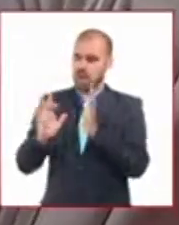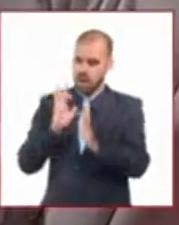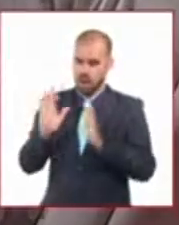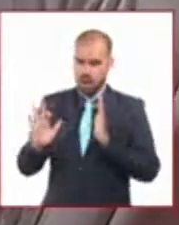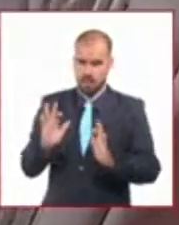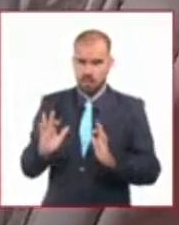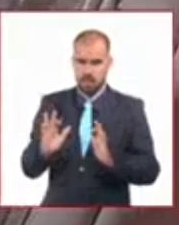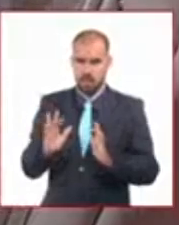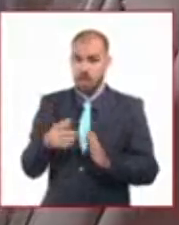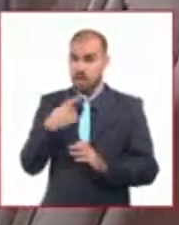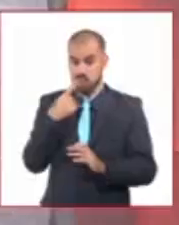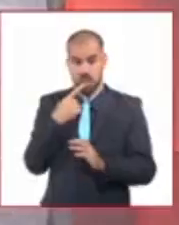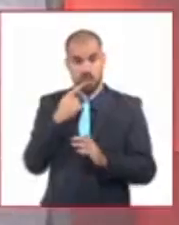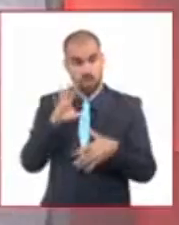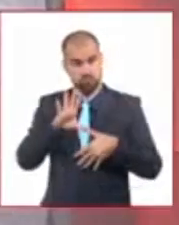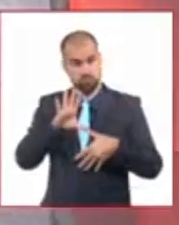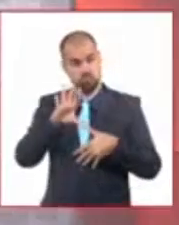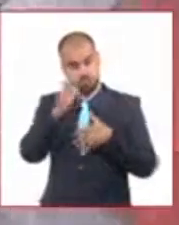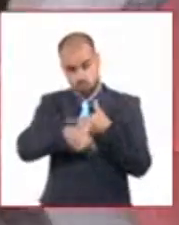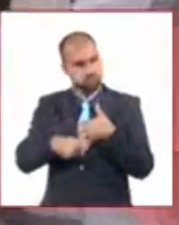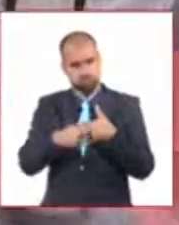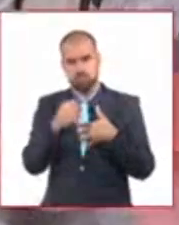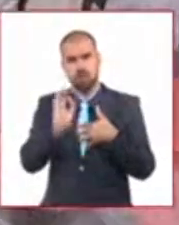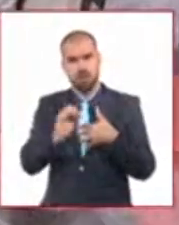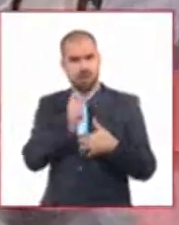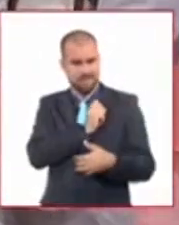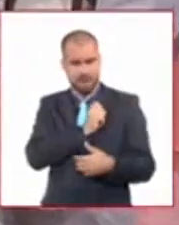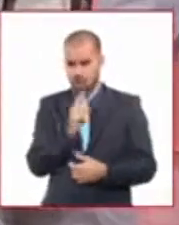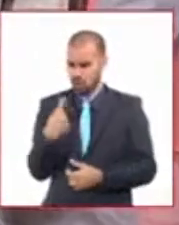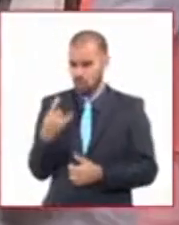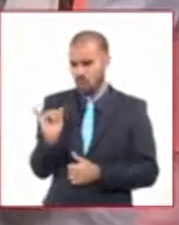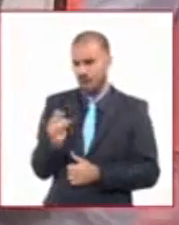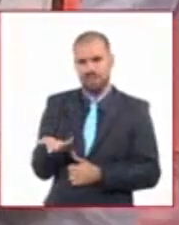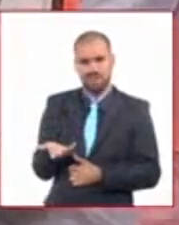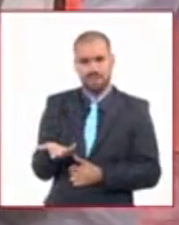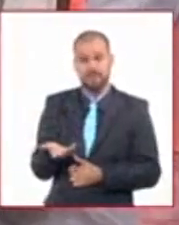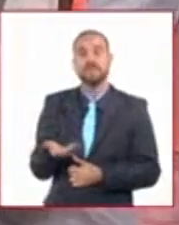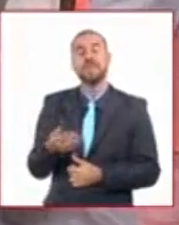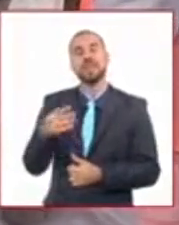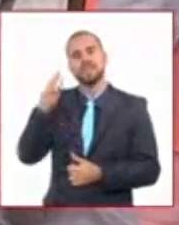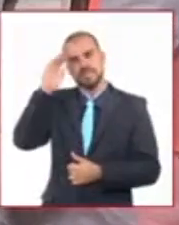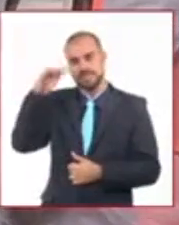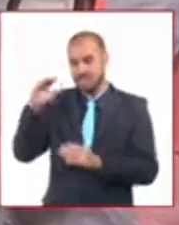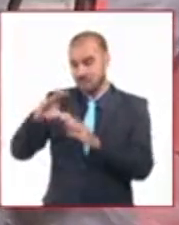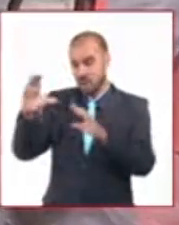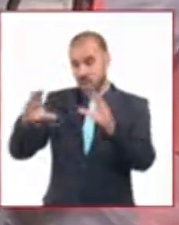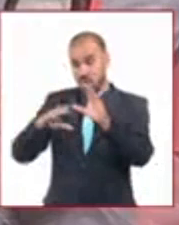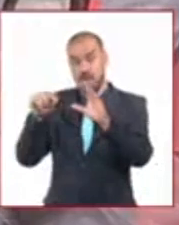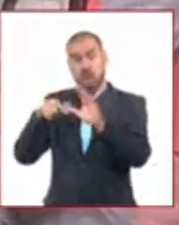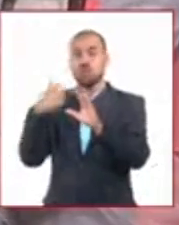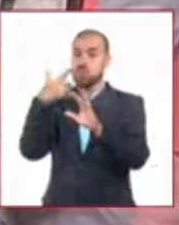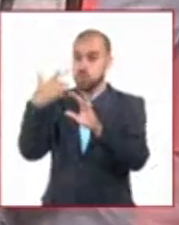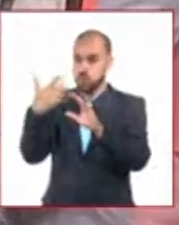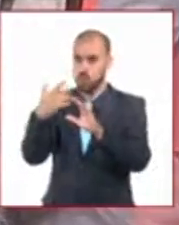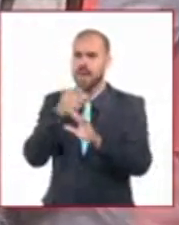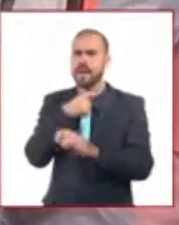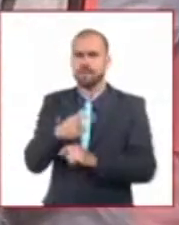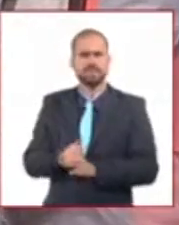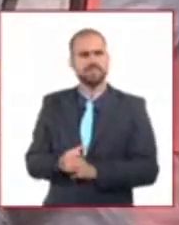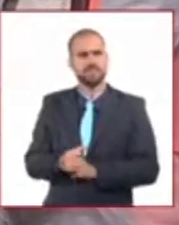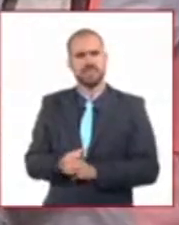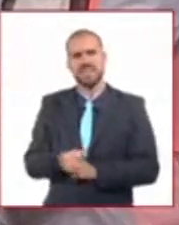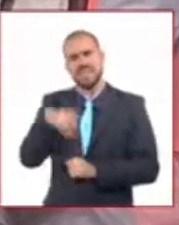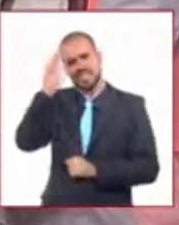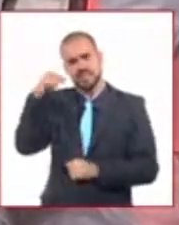definitivamente el costo de esta cumbre es importante no es solamente la ausencia de jefes de